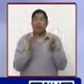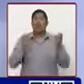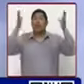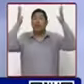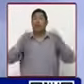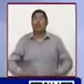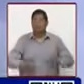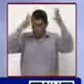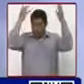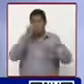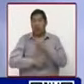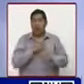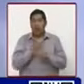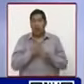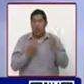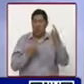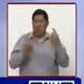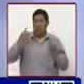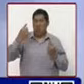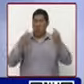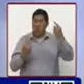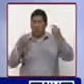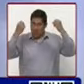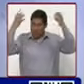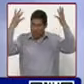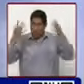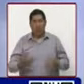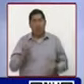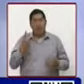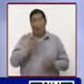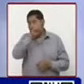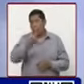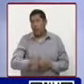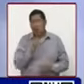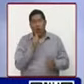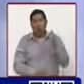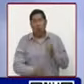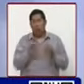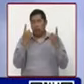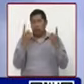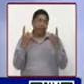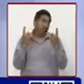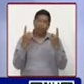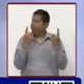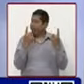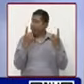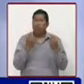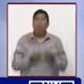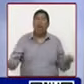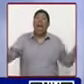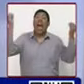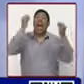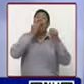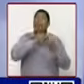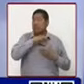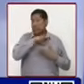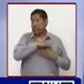años y van agarrando fuerzas a su manera. Pero uno se pregunta, ¿cuál de estas dos es la que da más ganancia a las